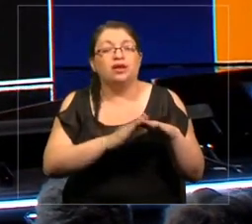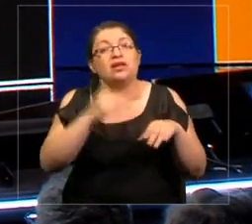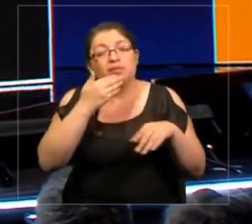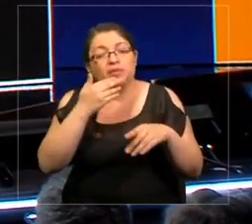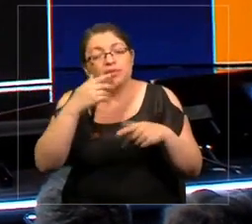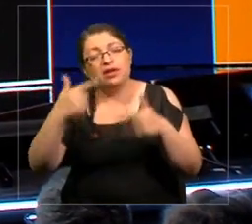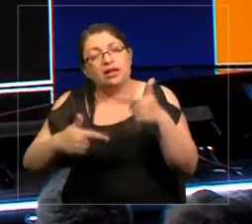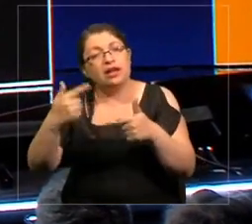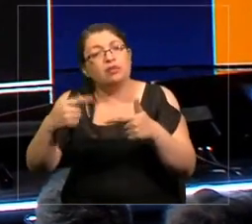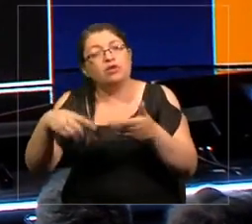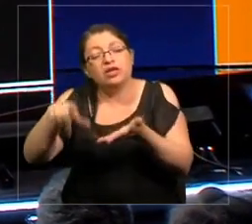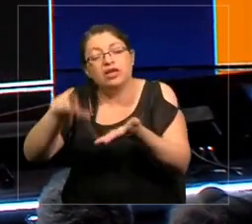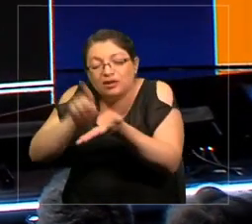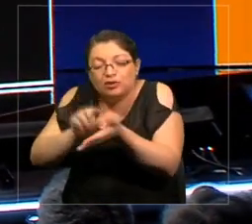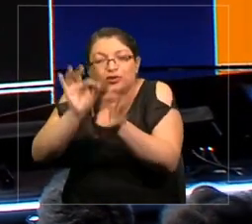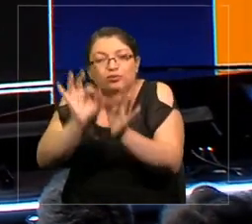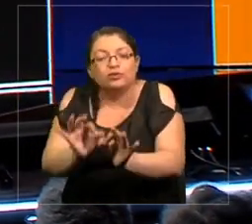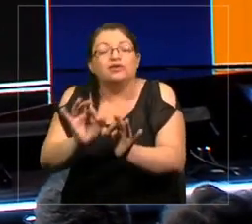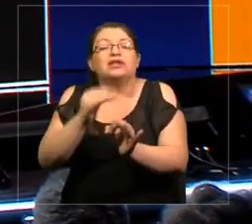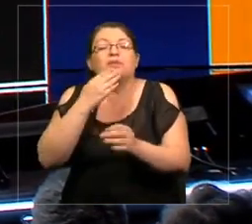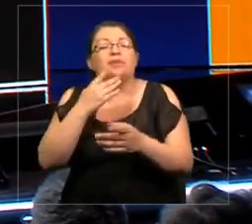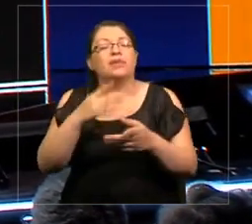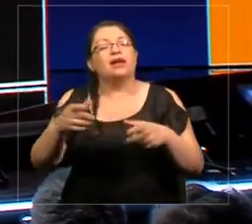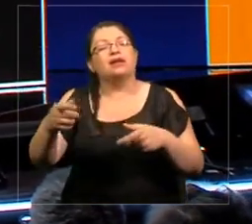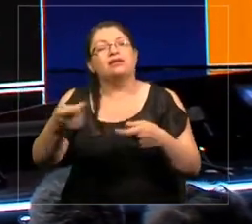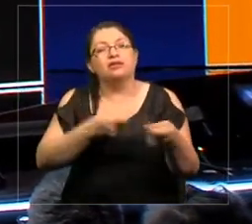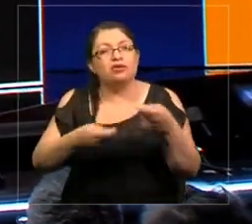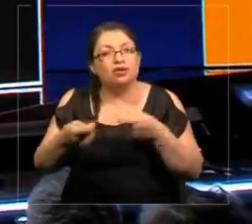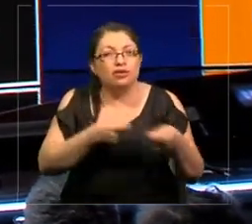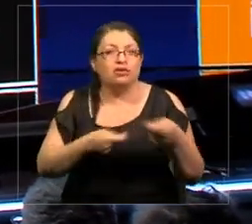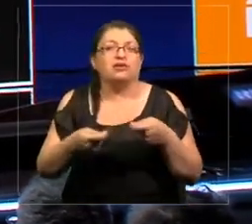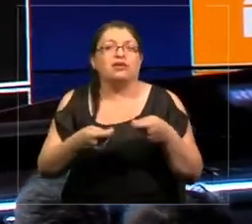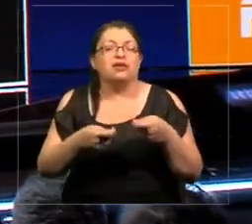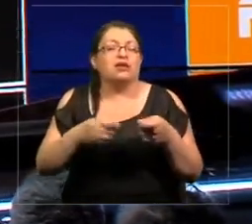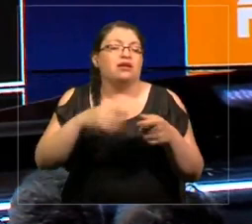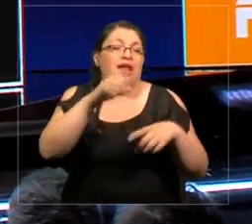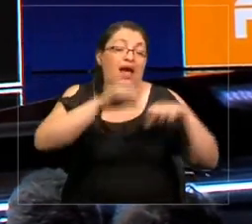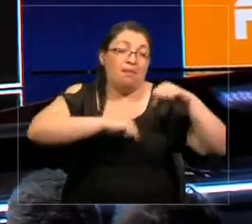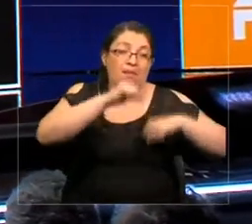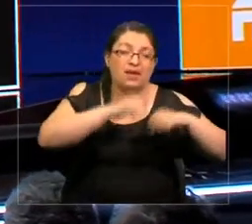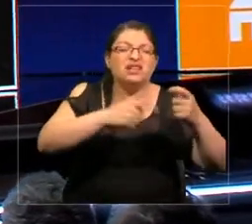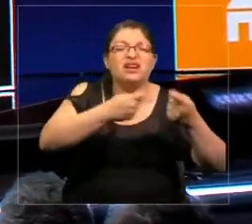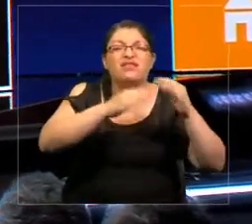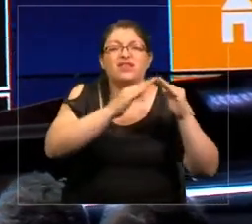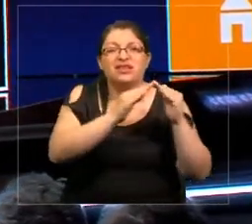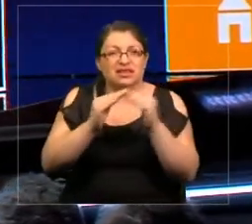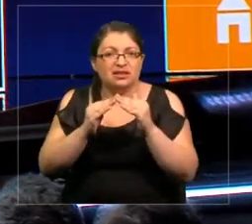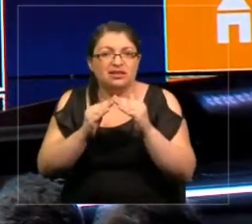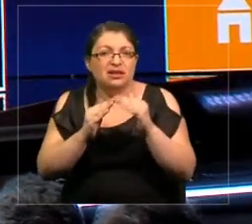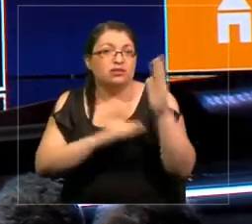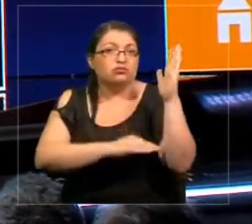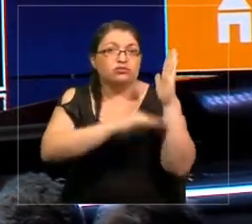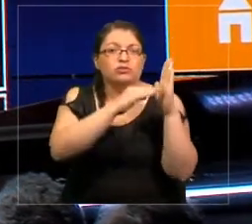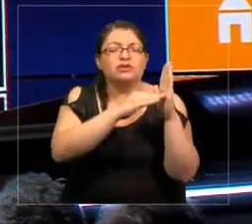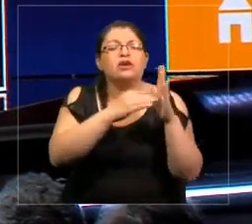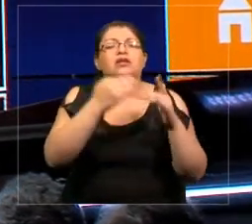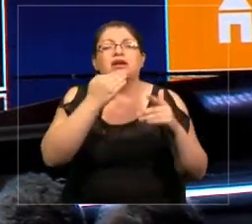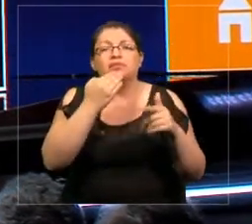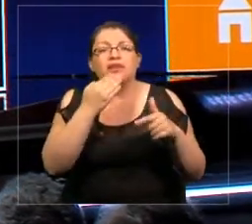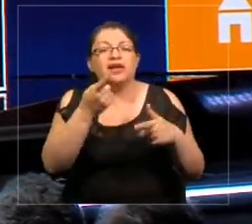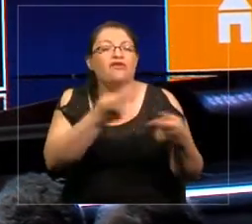los actores económicos hoy en día los promotores inmobiliarios venden sus productos